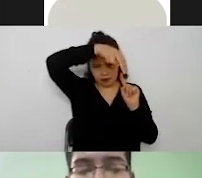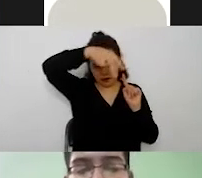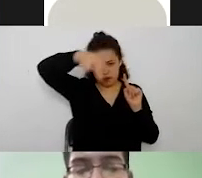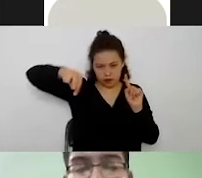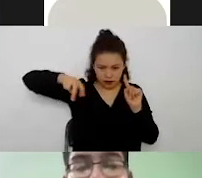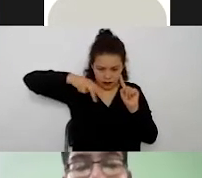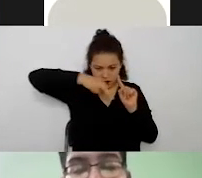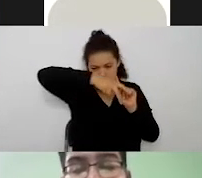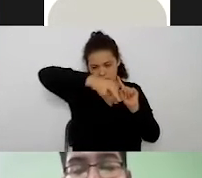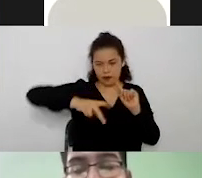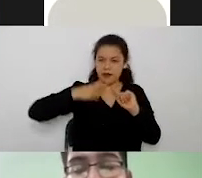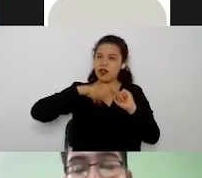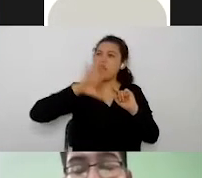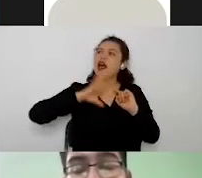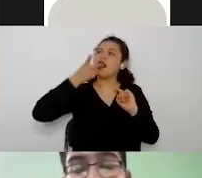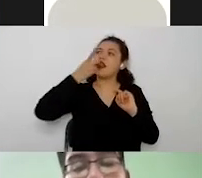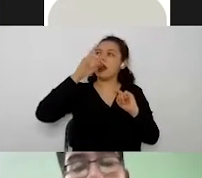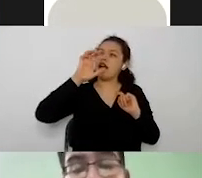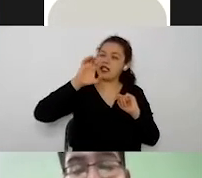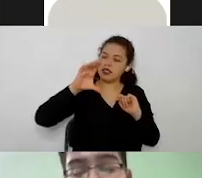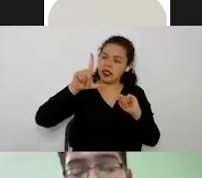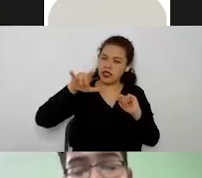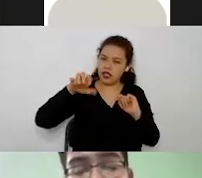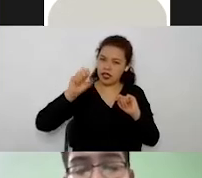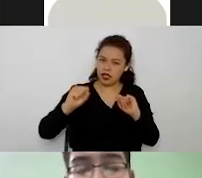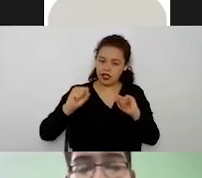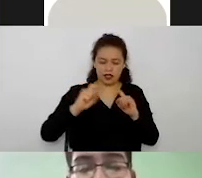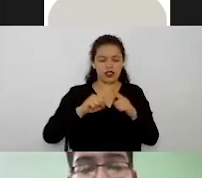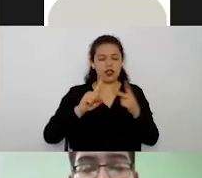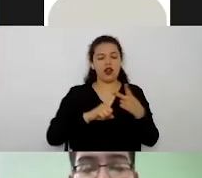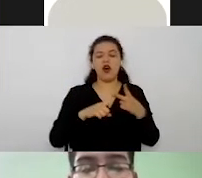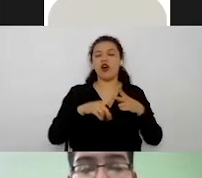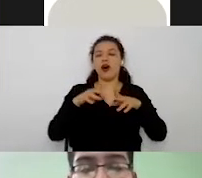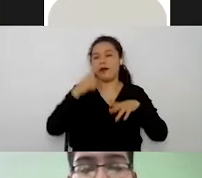que diga escaleras o que tengan cinta antiderrapante las escaleras